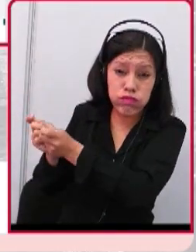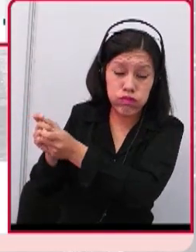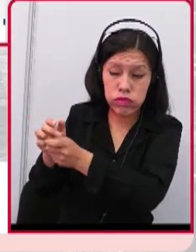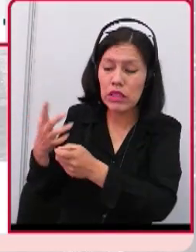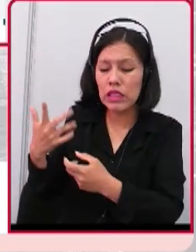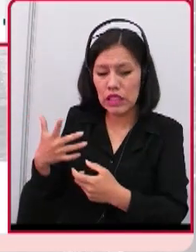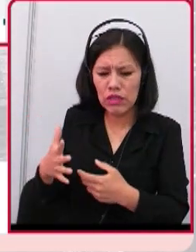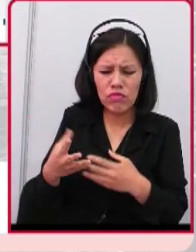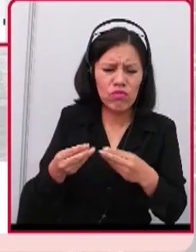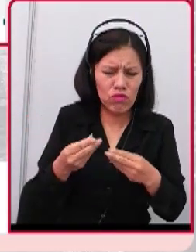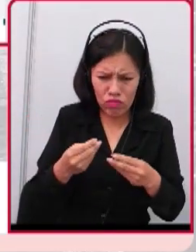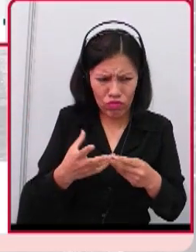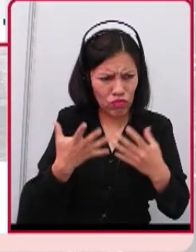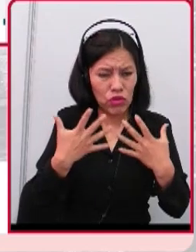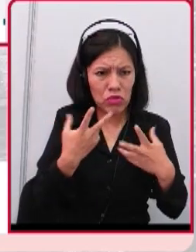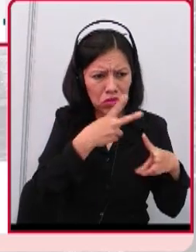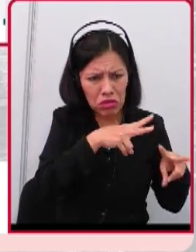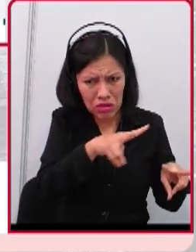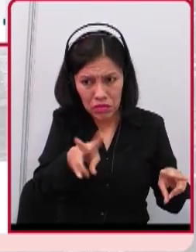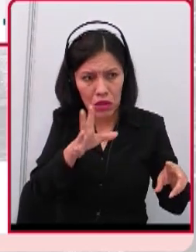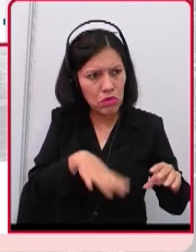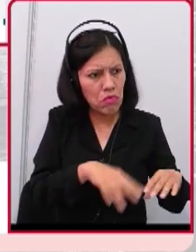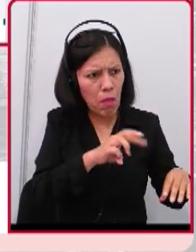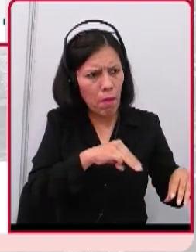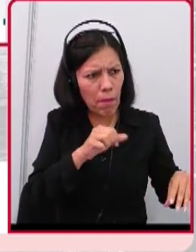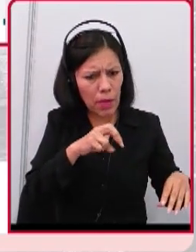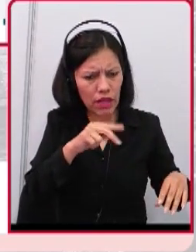mantos, mineralización tipo skarn.